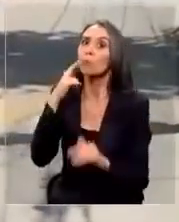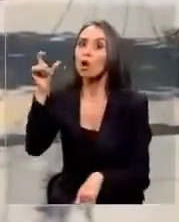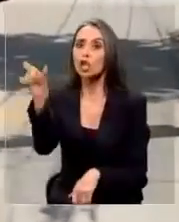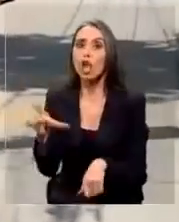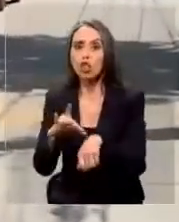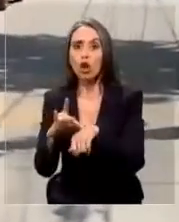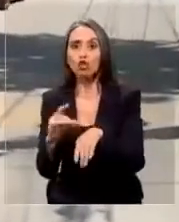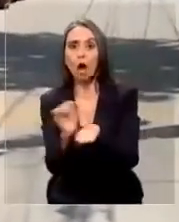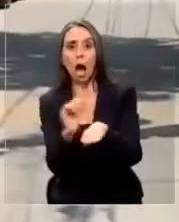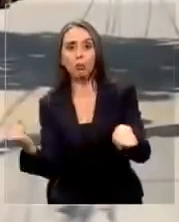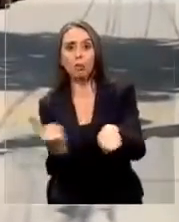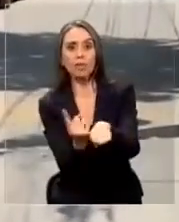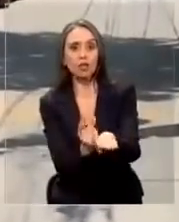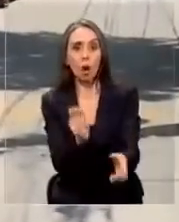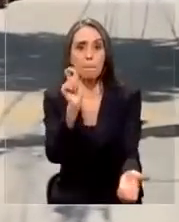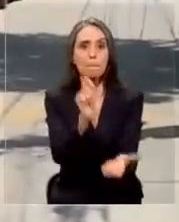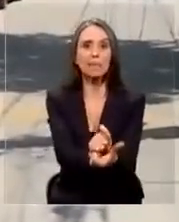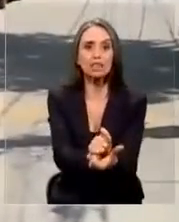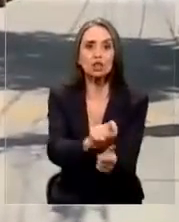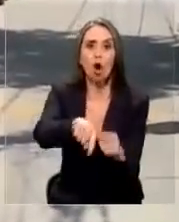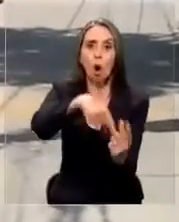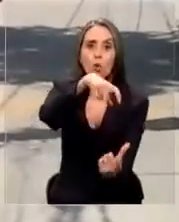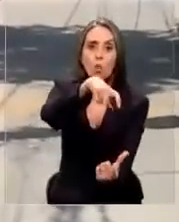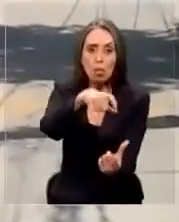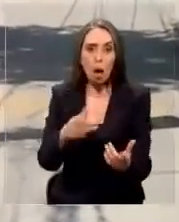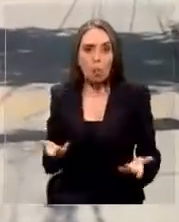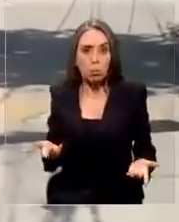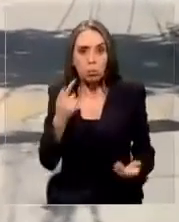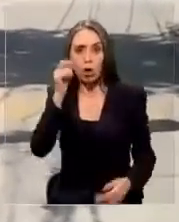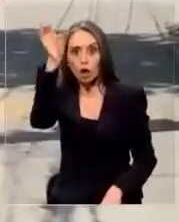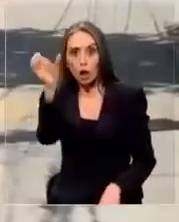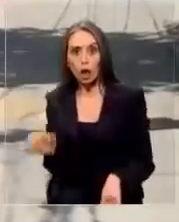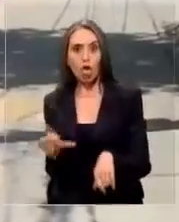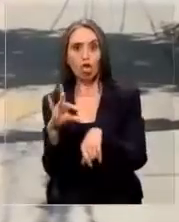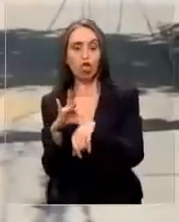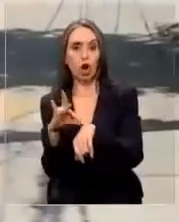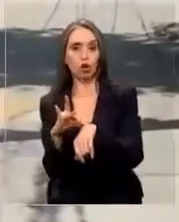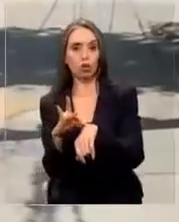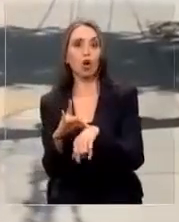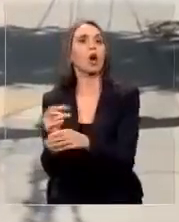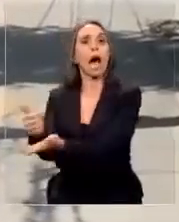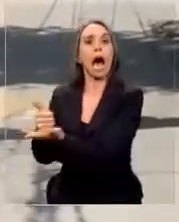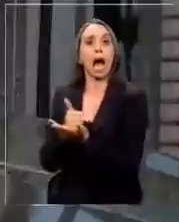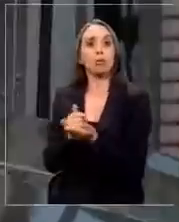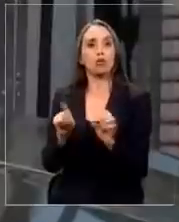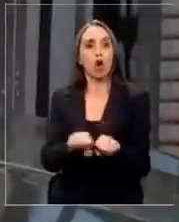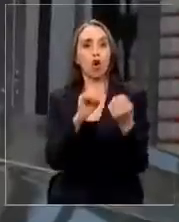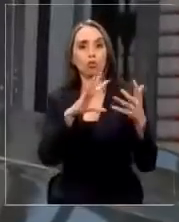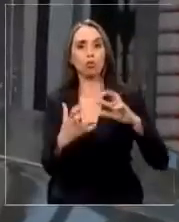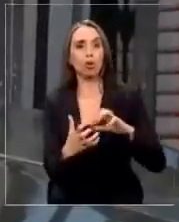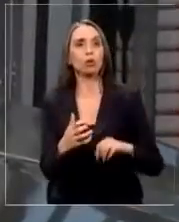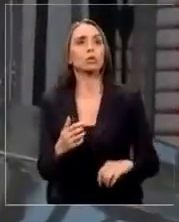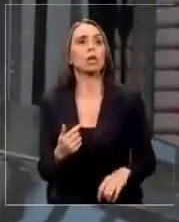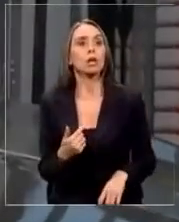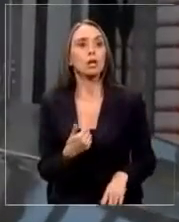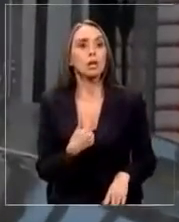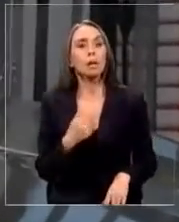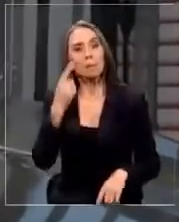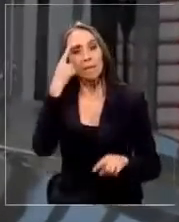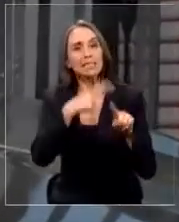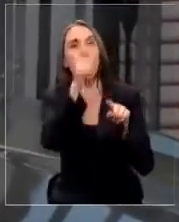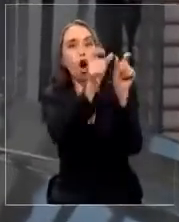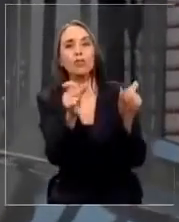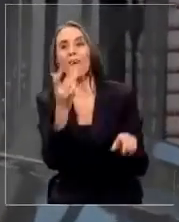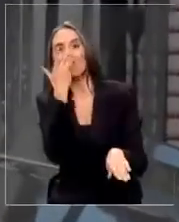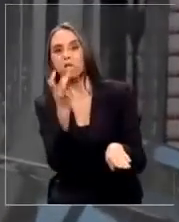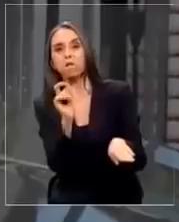médico hace esto? O sea, no entiendo por qué sigue siendo médico, que supone que ellos están para ayudar, no para dañar. Uno lo espera de cualquier otra persona, pero